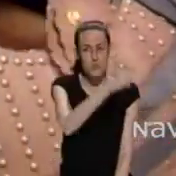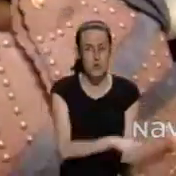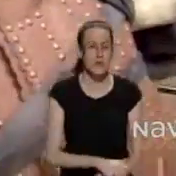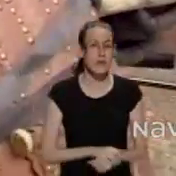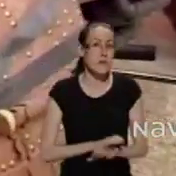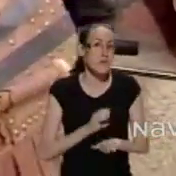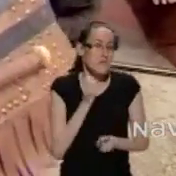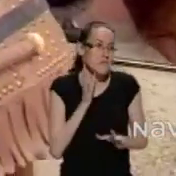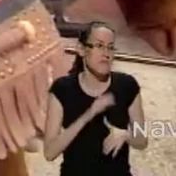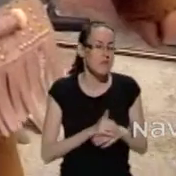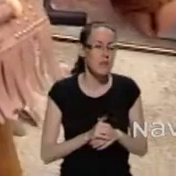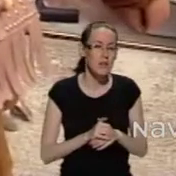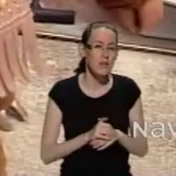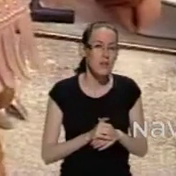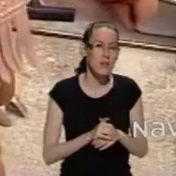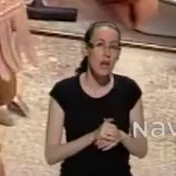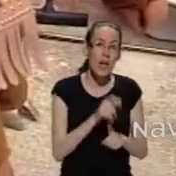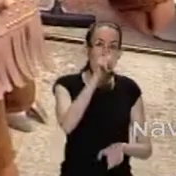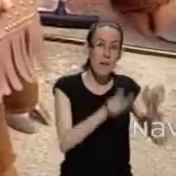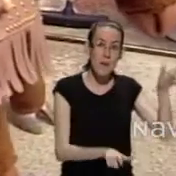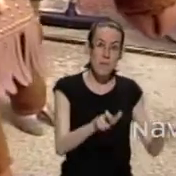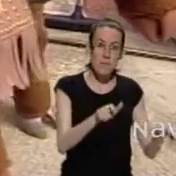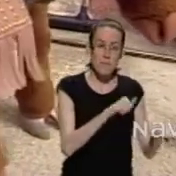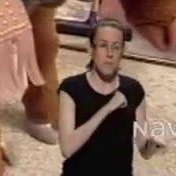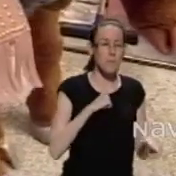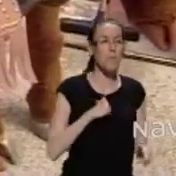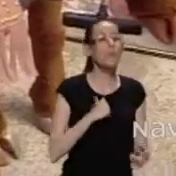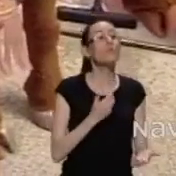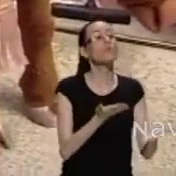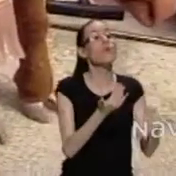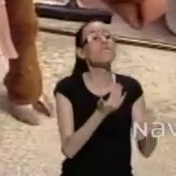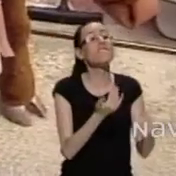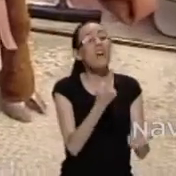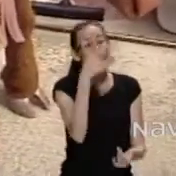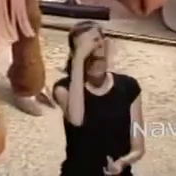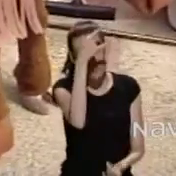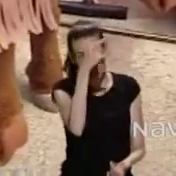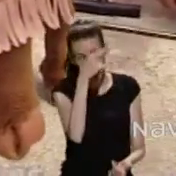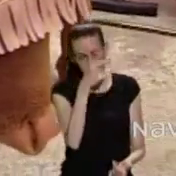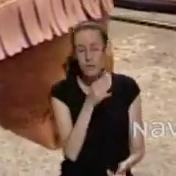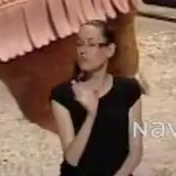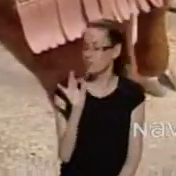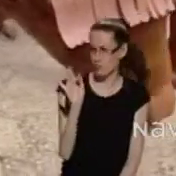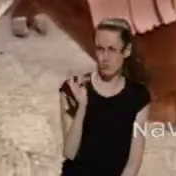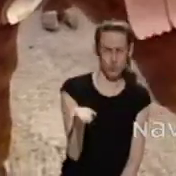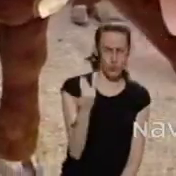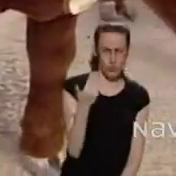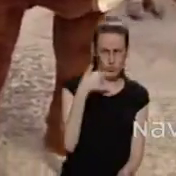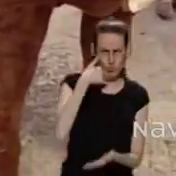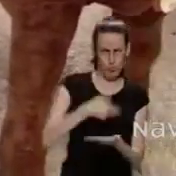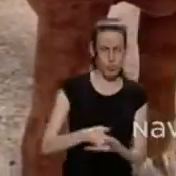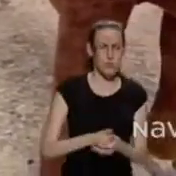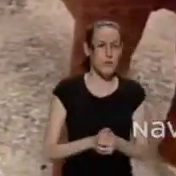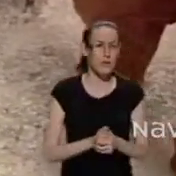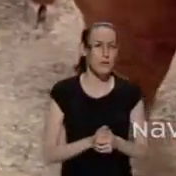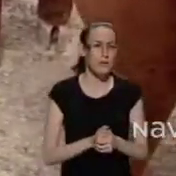Pero bueno. Y cualquier particular también te puede pedir un torico, ¿no? Sí, sí, sí. También. También. Igual,